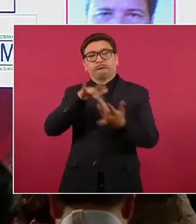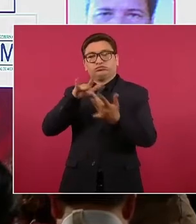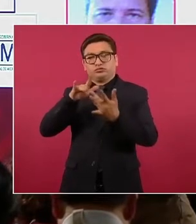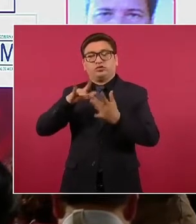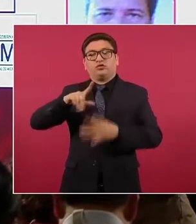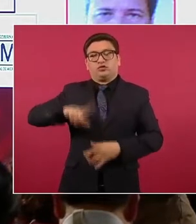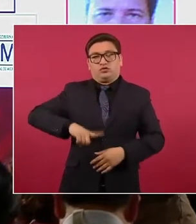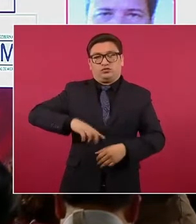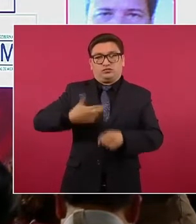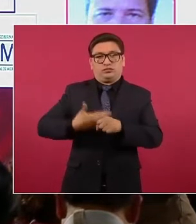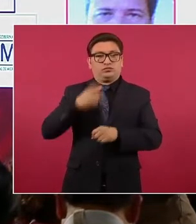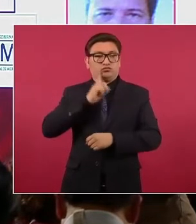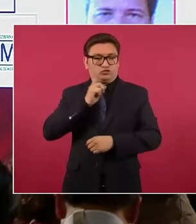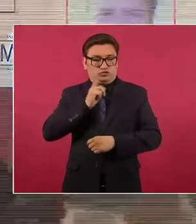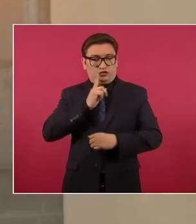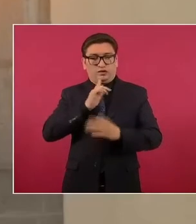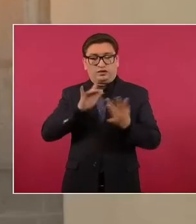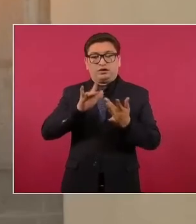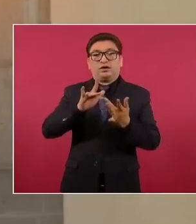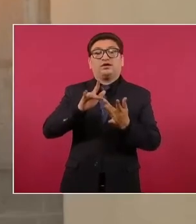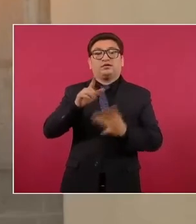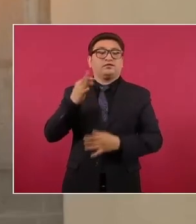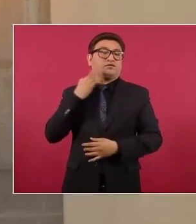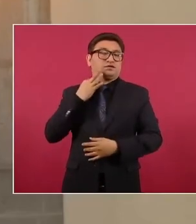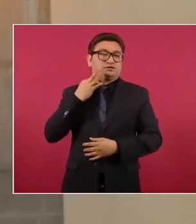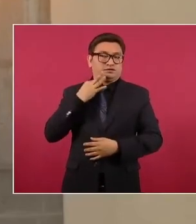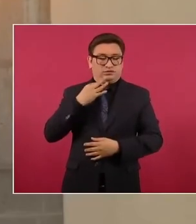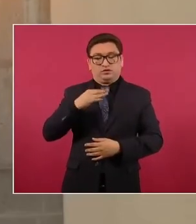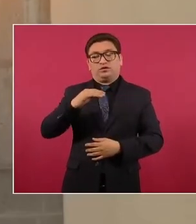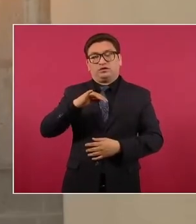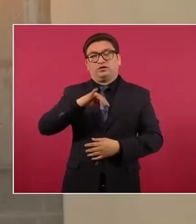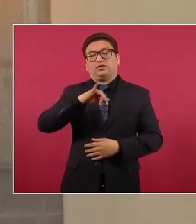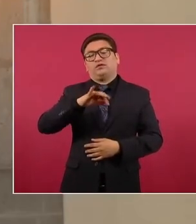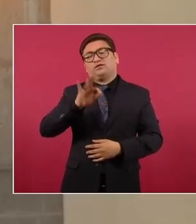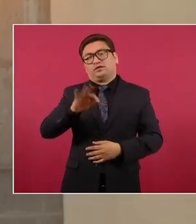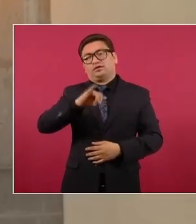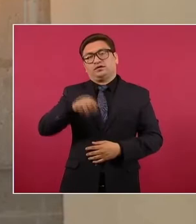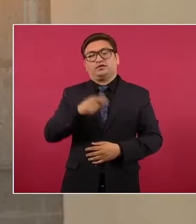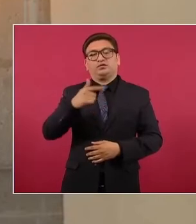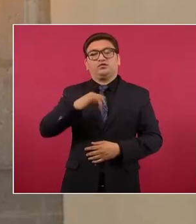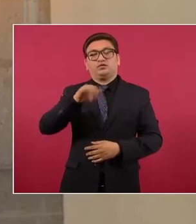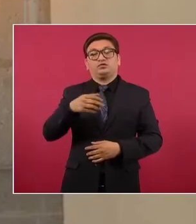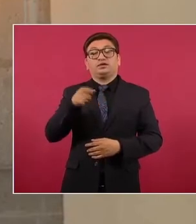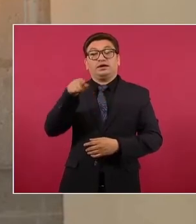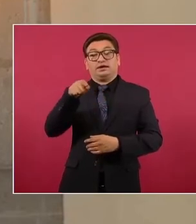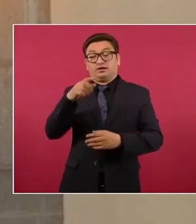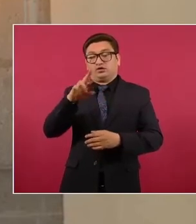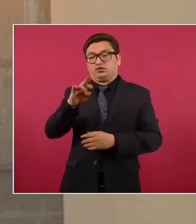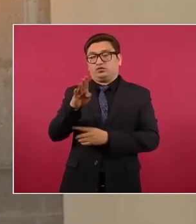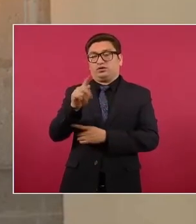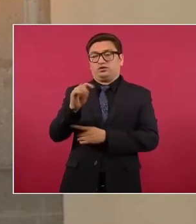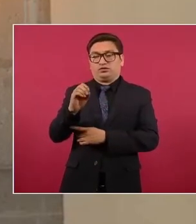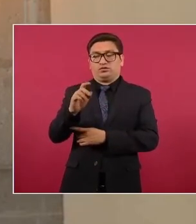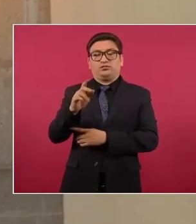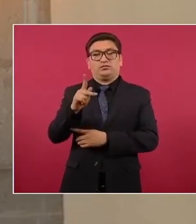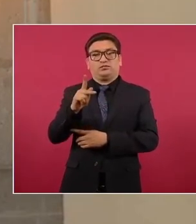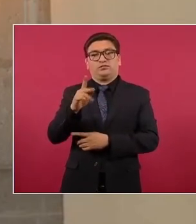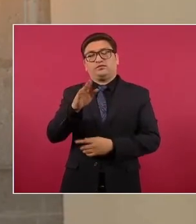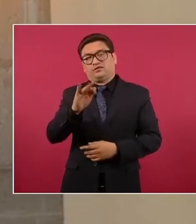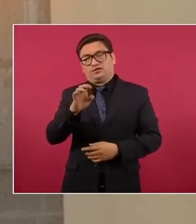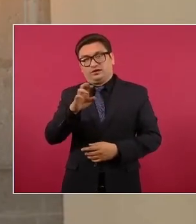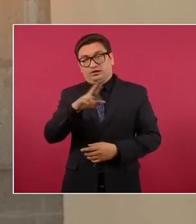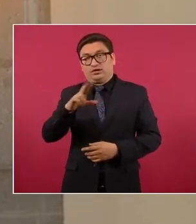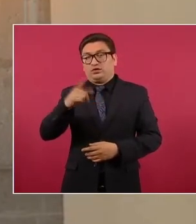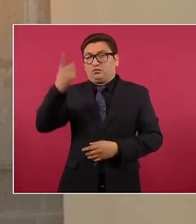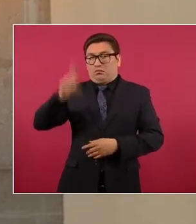gobernadora como con el fiscal general de Justicia, Roberto Fierro, y el presidente instruyó un